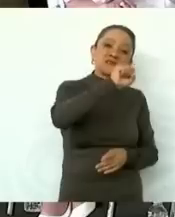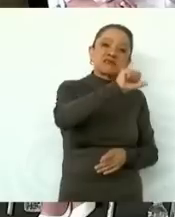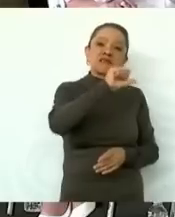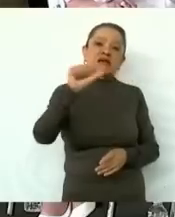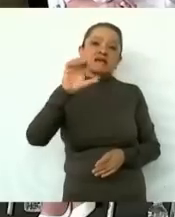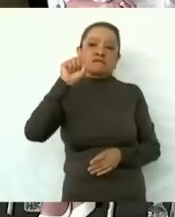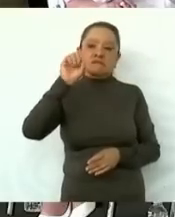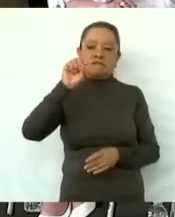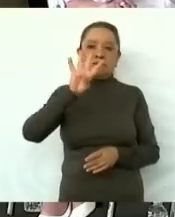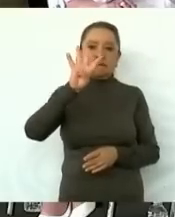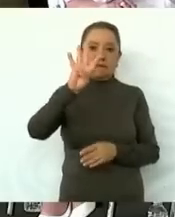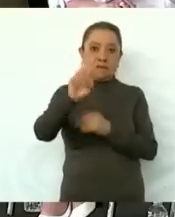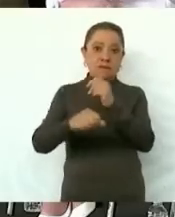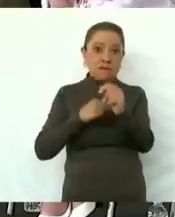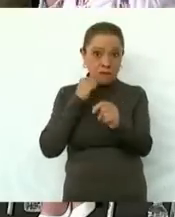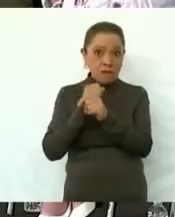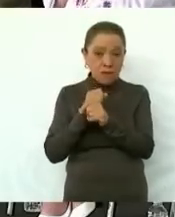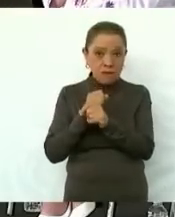64 años de edad.